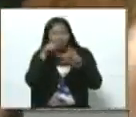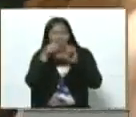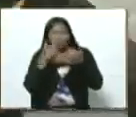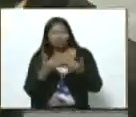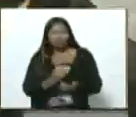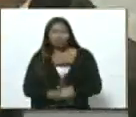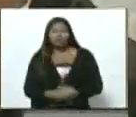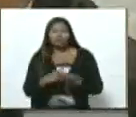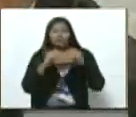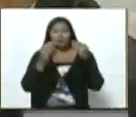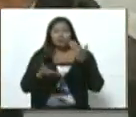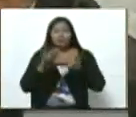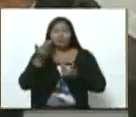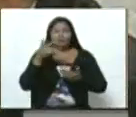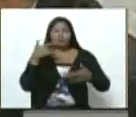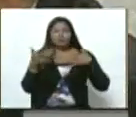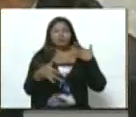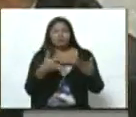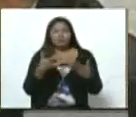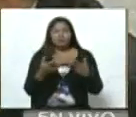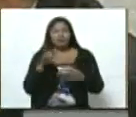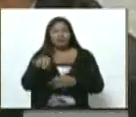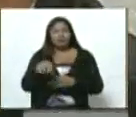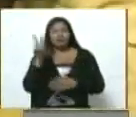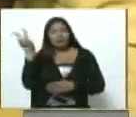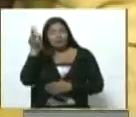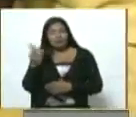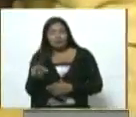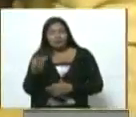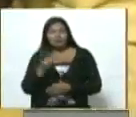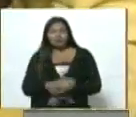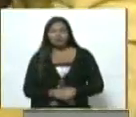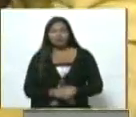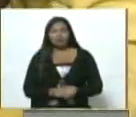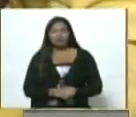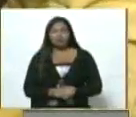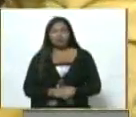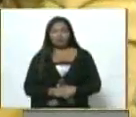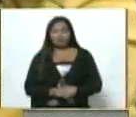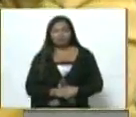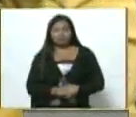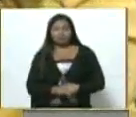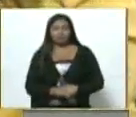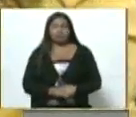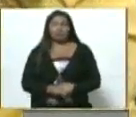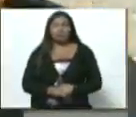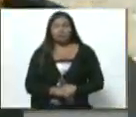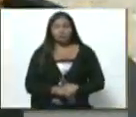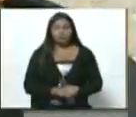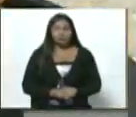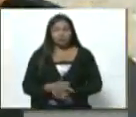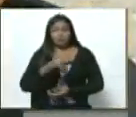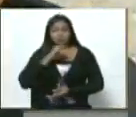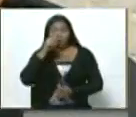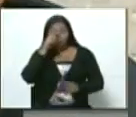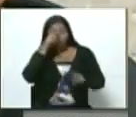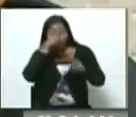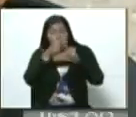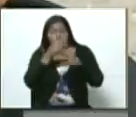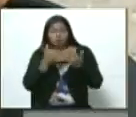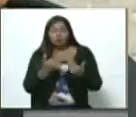este importante acto del Estado venezolano. Es un honor para